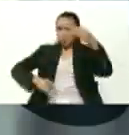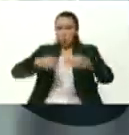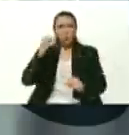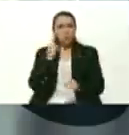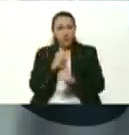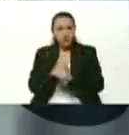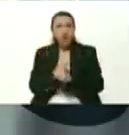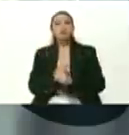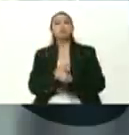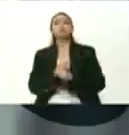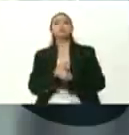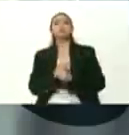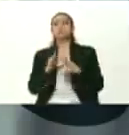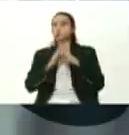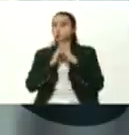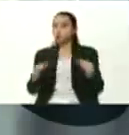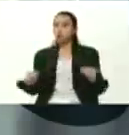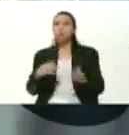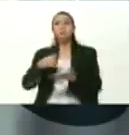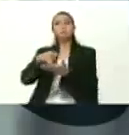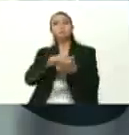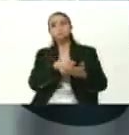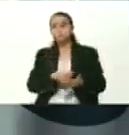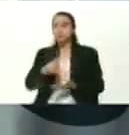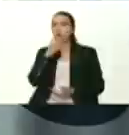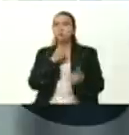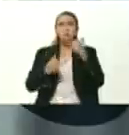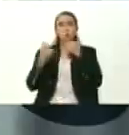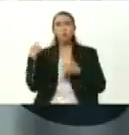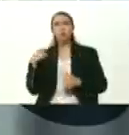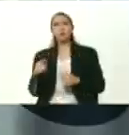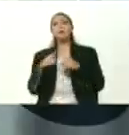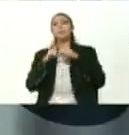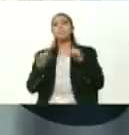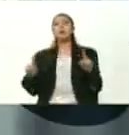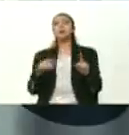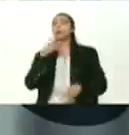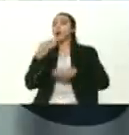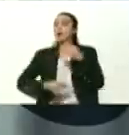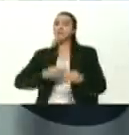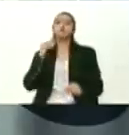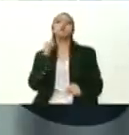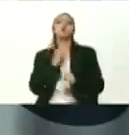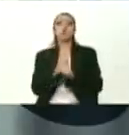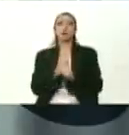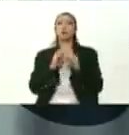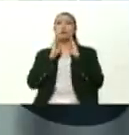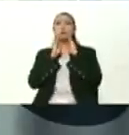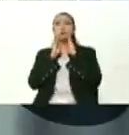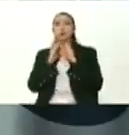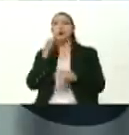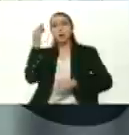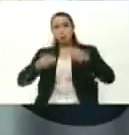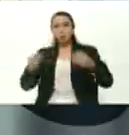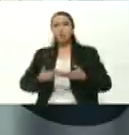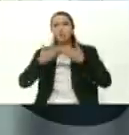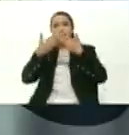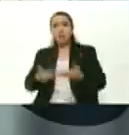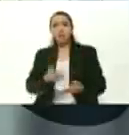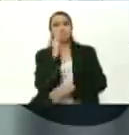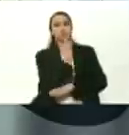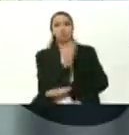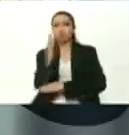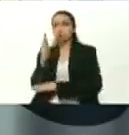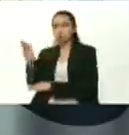jueces, con todas las deficiencias o errores o limitaciones que pueda haber, pero actuando en favor de hacer justicia, de que